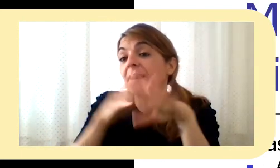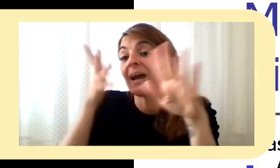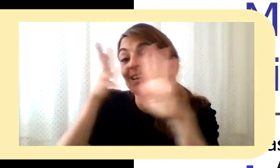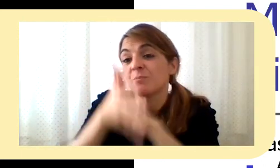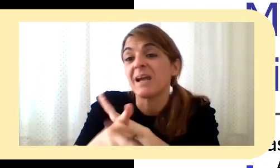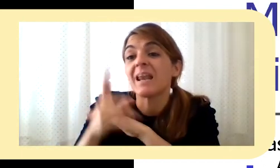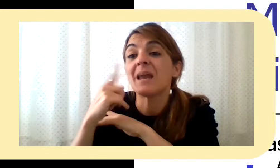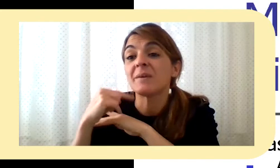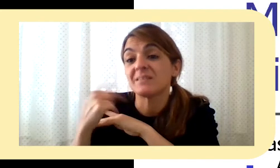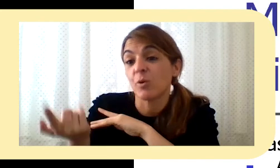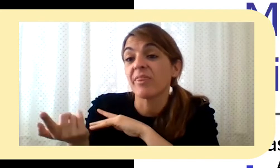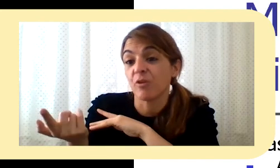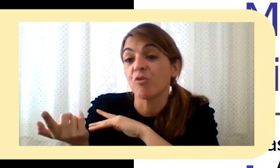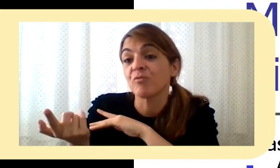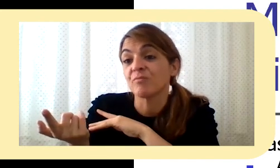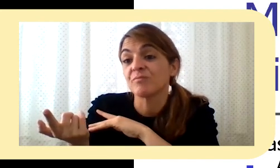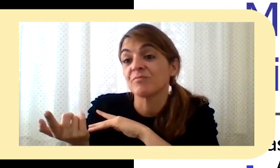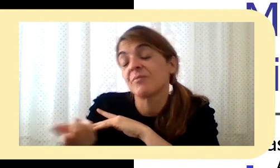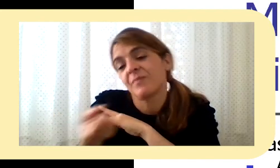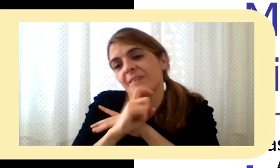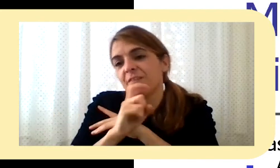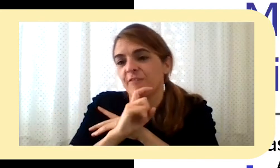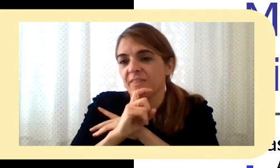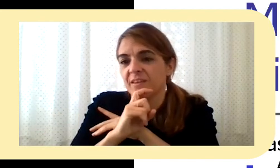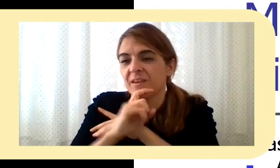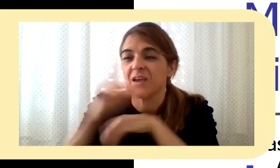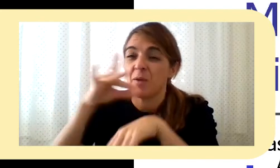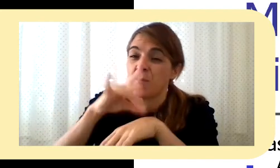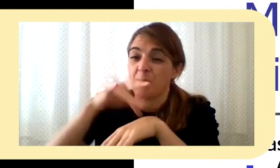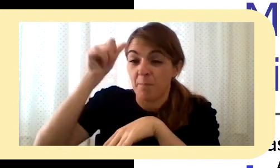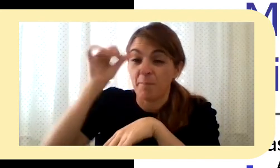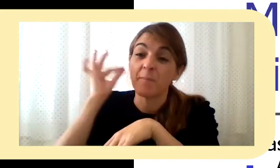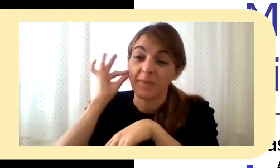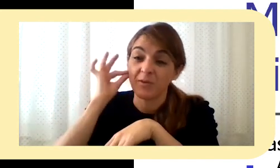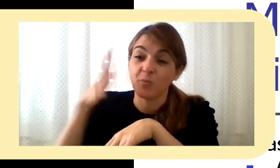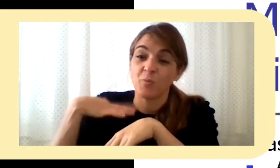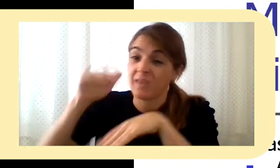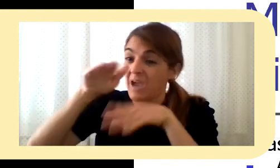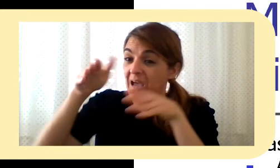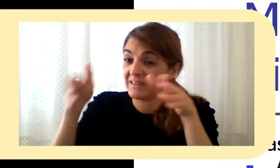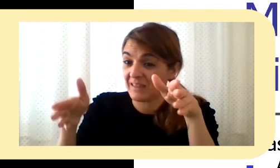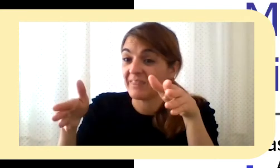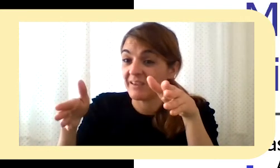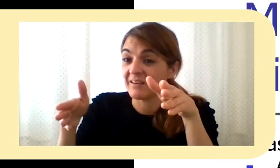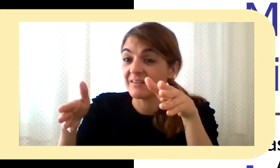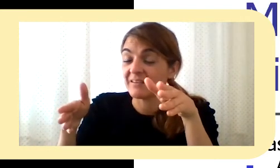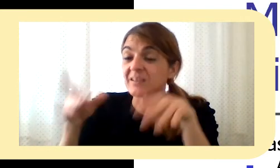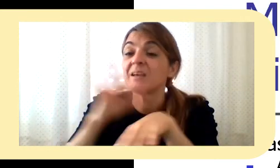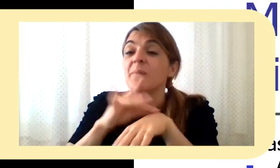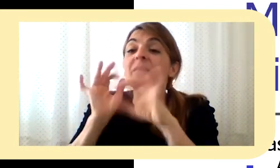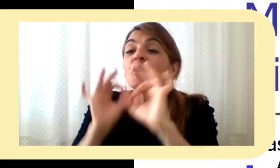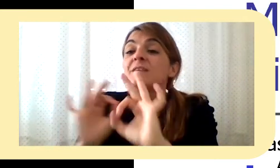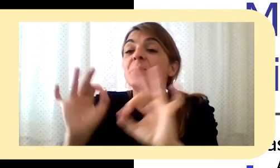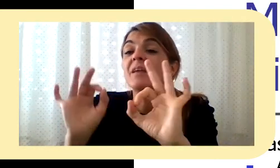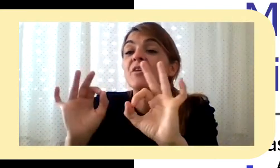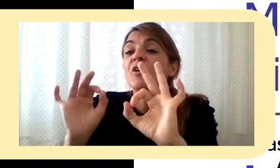medicina, difícilmente médicos y médicas de primaria lo pueden atender. Y como los médicos especializados en ginecología